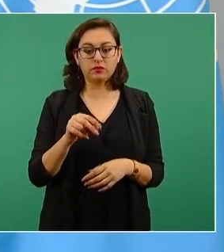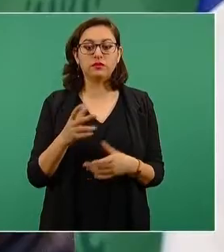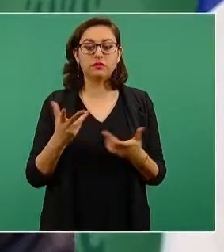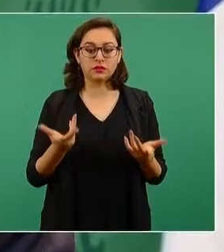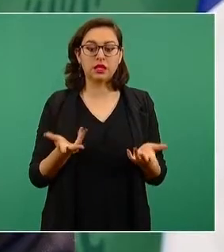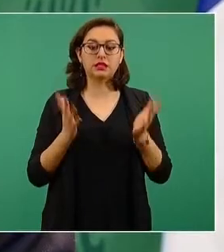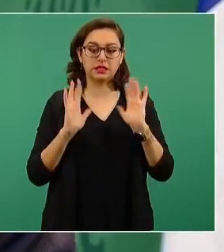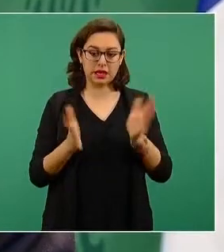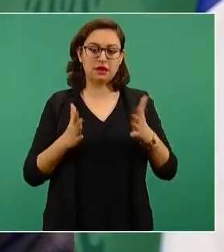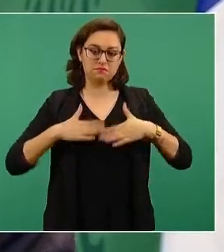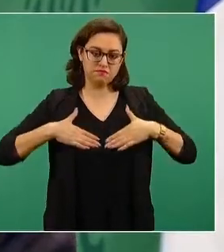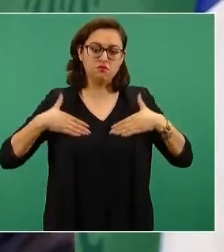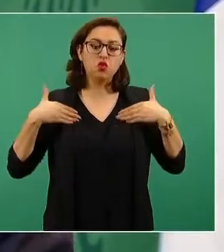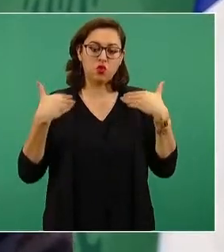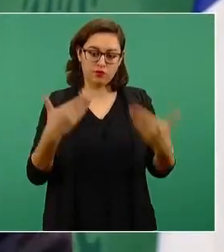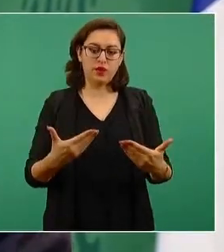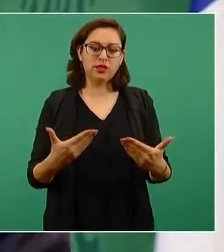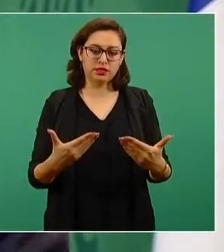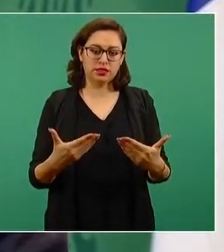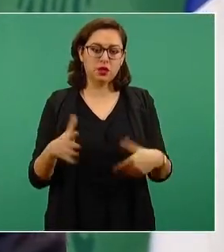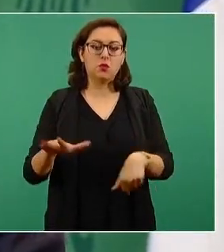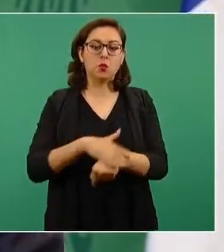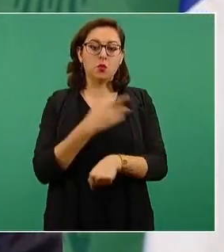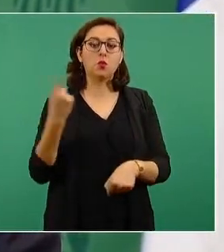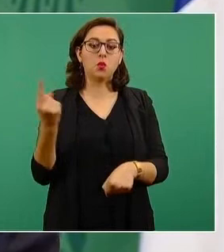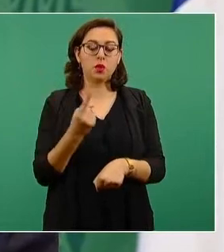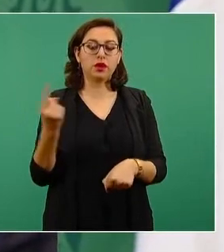tiene mucha confianza porque son